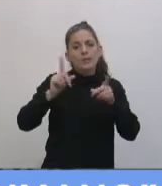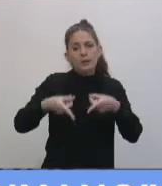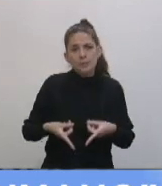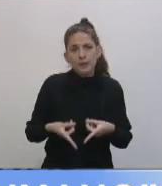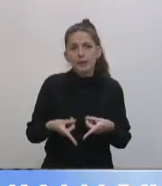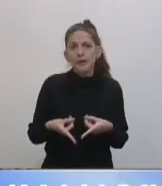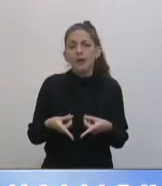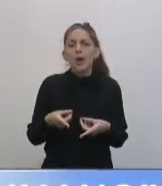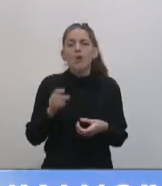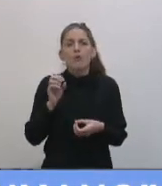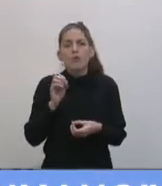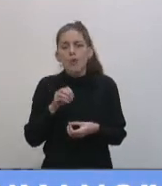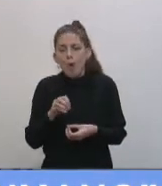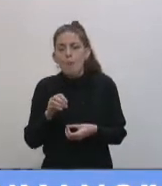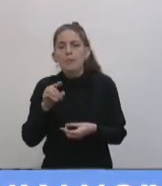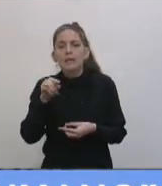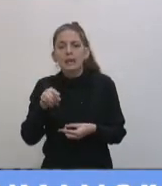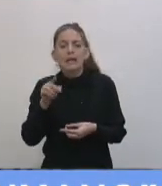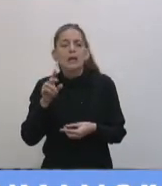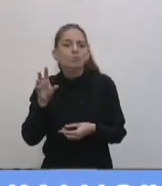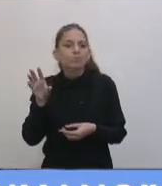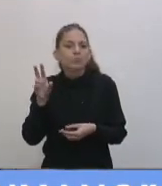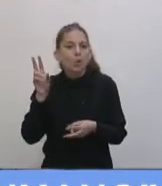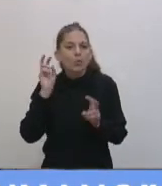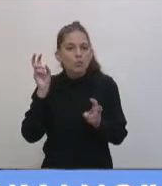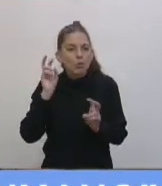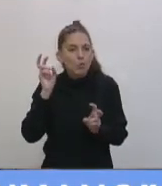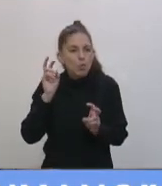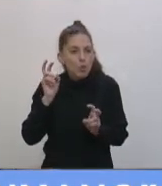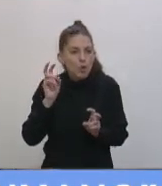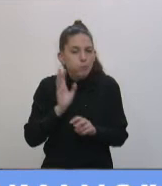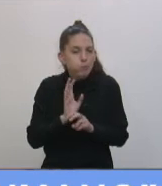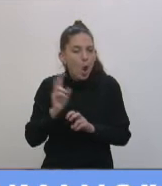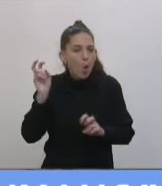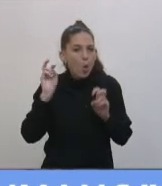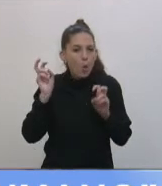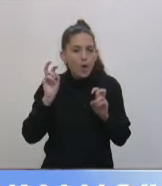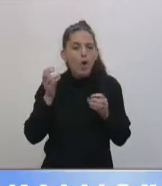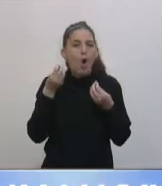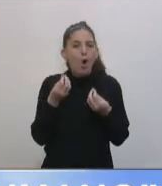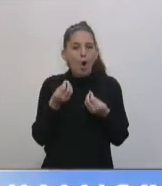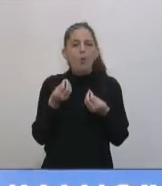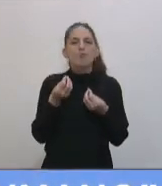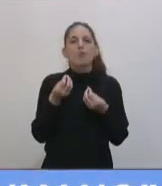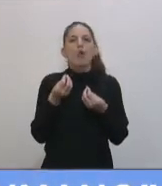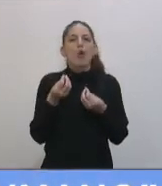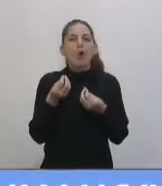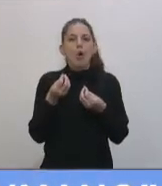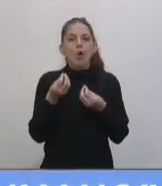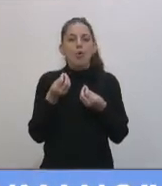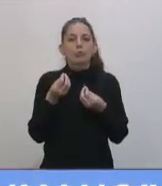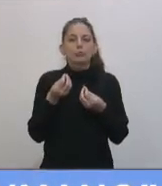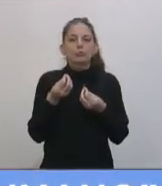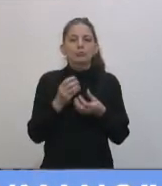los nombres que también suenan, esos cambios, como épicos o como